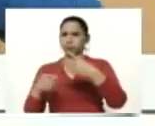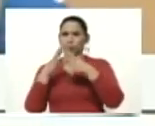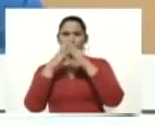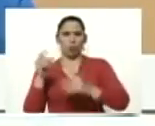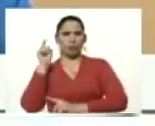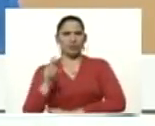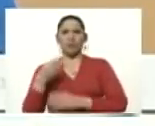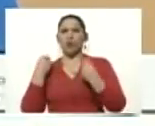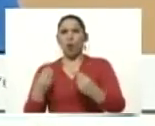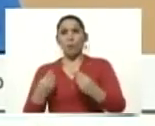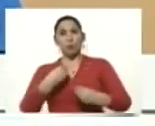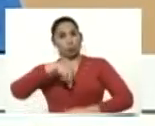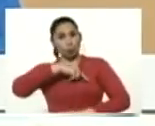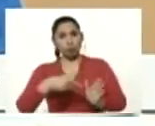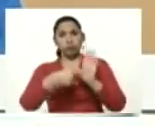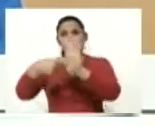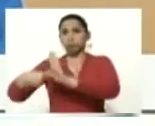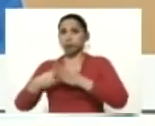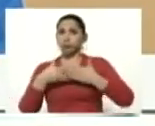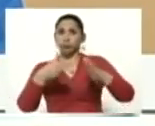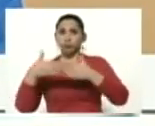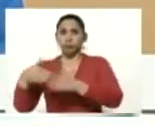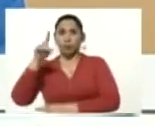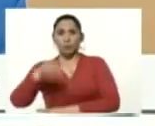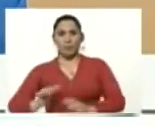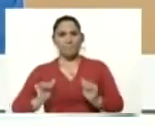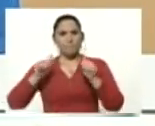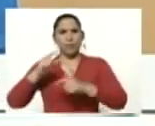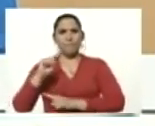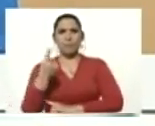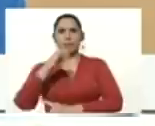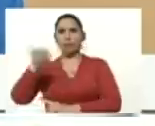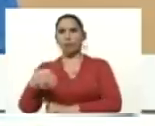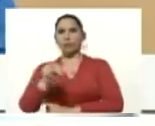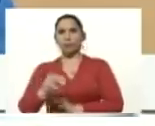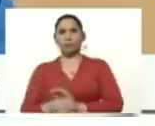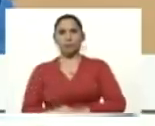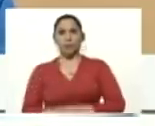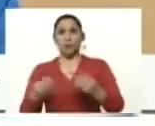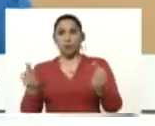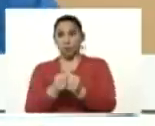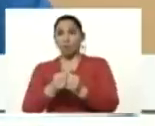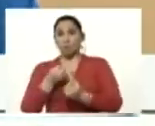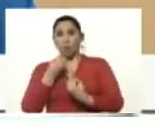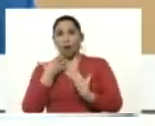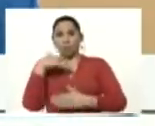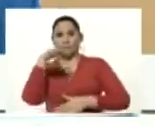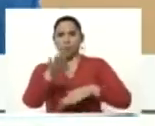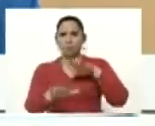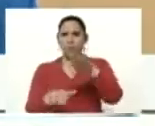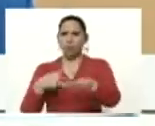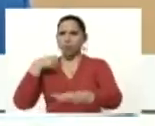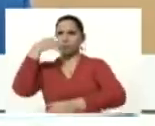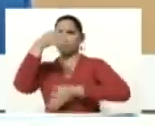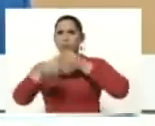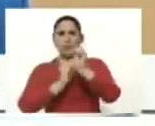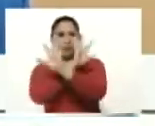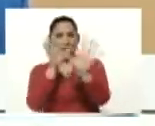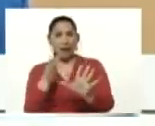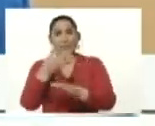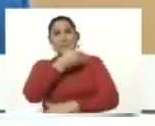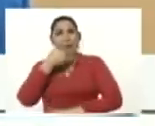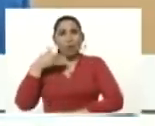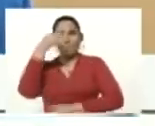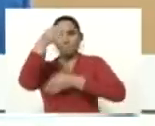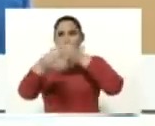necesitamos, como le hemos garantizado, y para arrancar el 1 de junio con un buen paso. Yo lo expliqué, pero la mejor